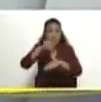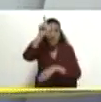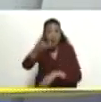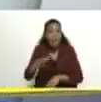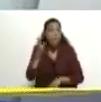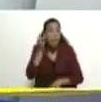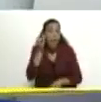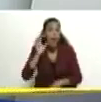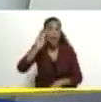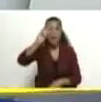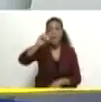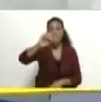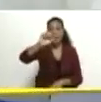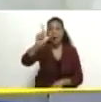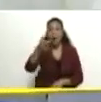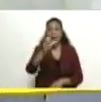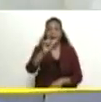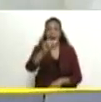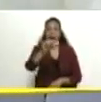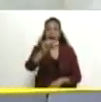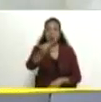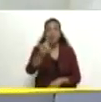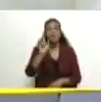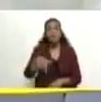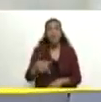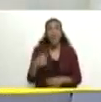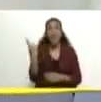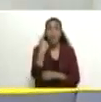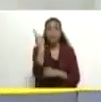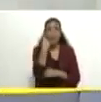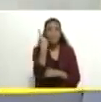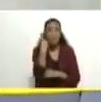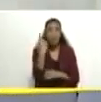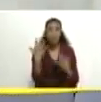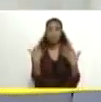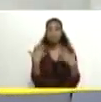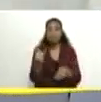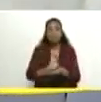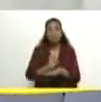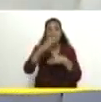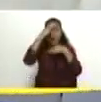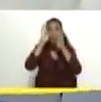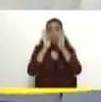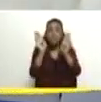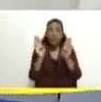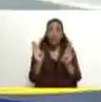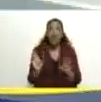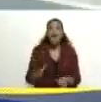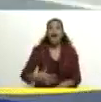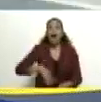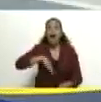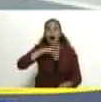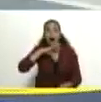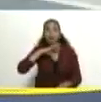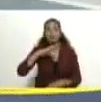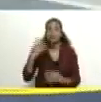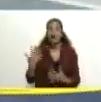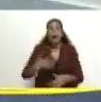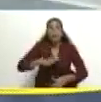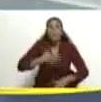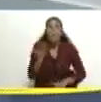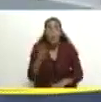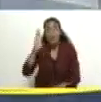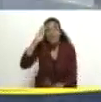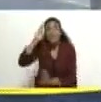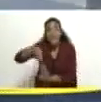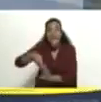y contrarreferencia, el de transporte oportuno con esas ambulancias, va a contener la posibilidad